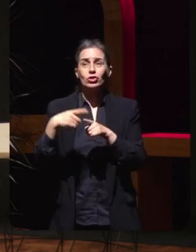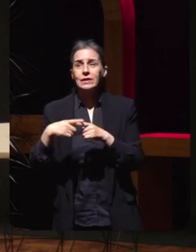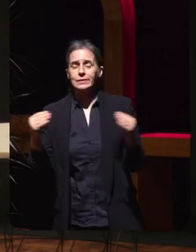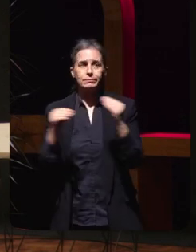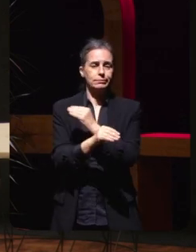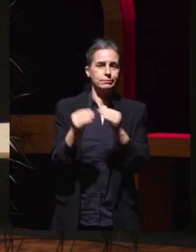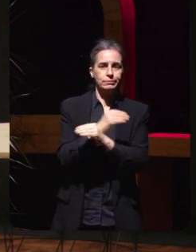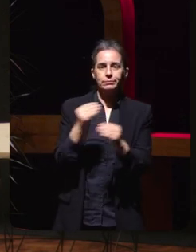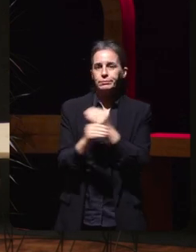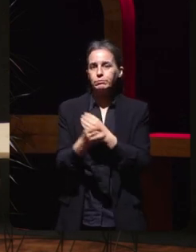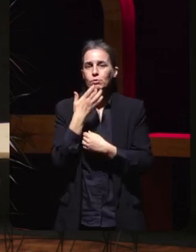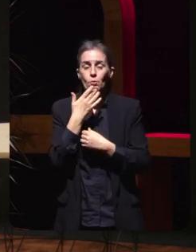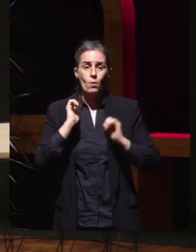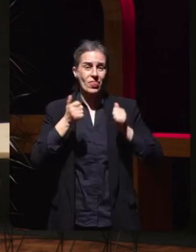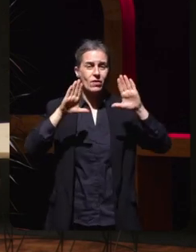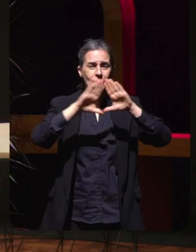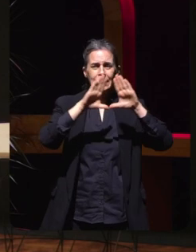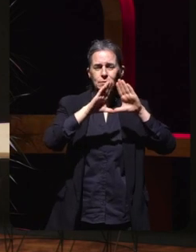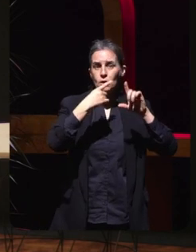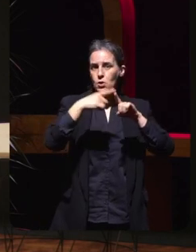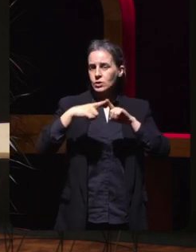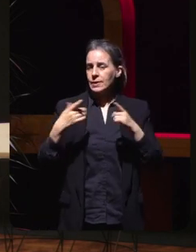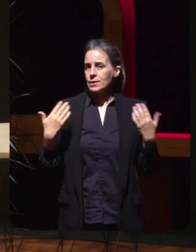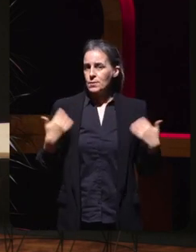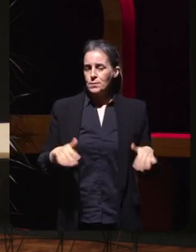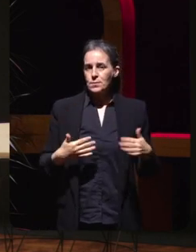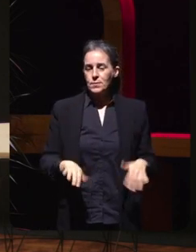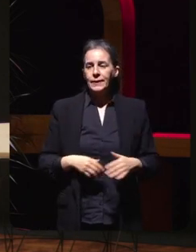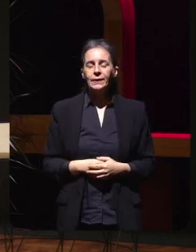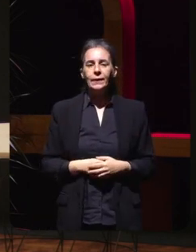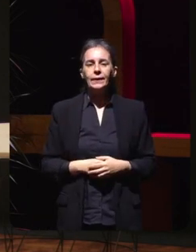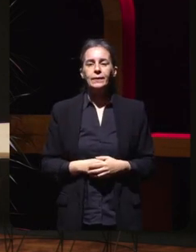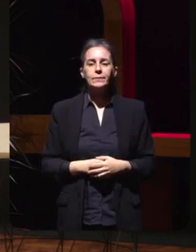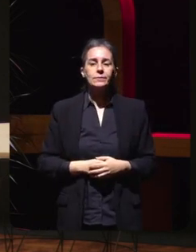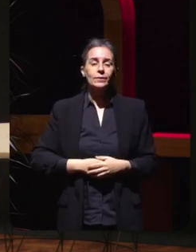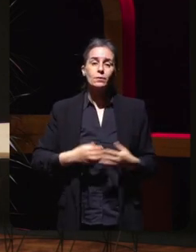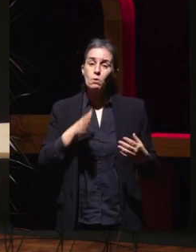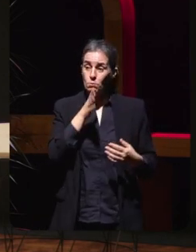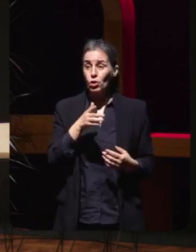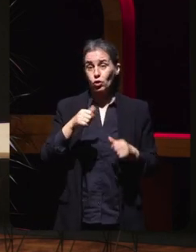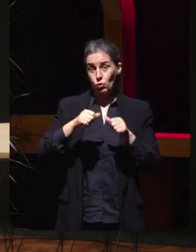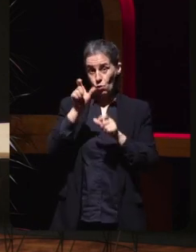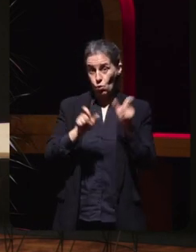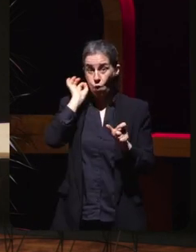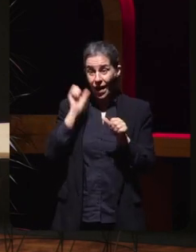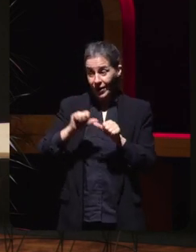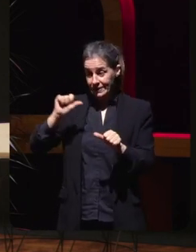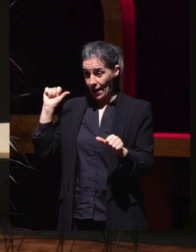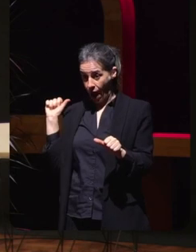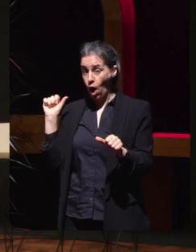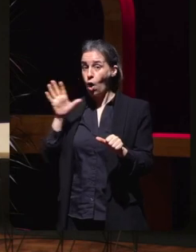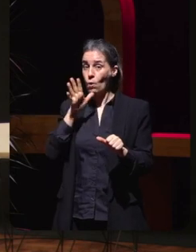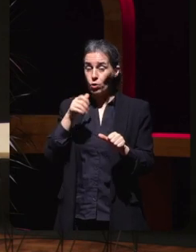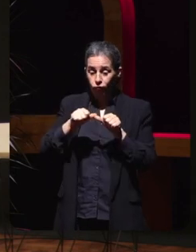pues esos inicios de feminismo en este país bueno por él hace por no sé creo que tenemos que pelear